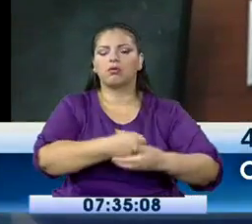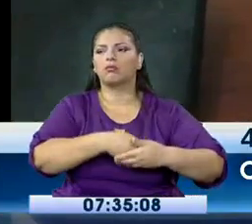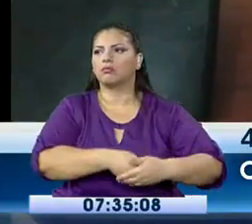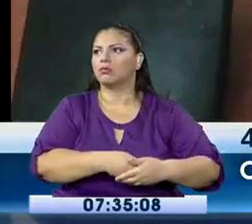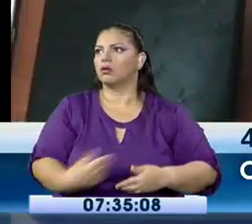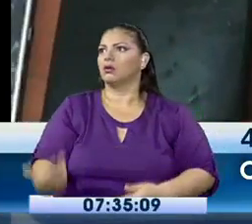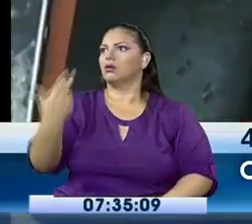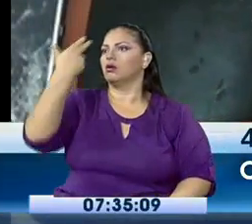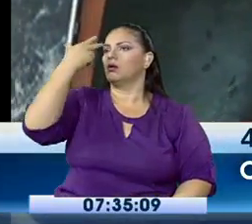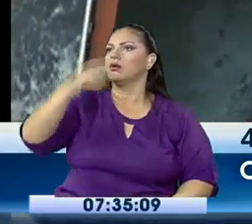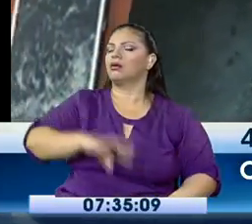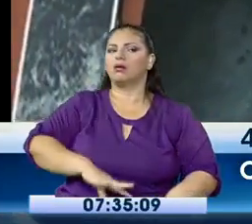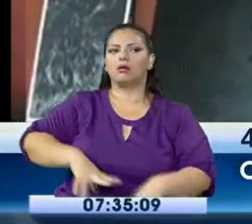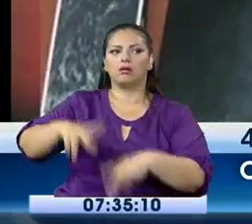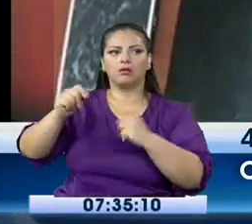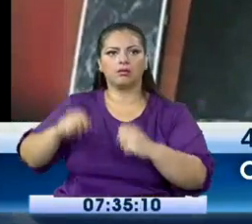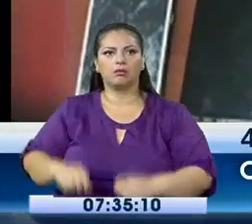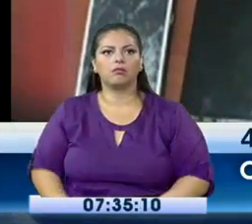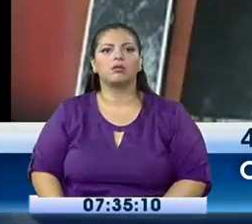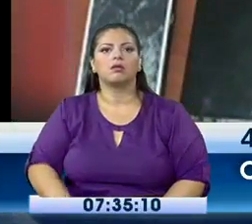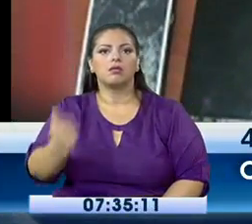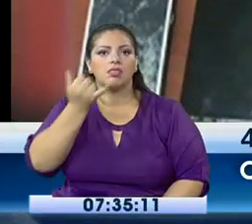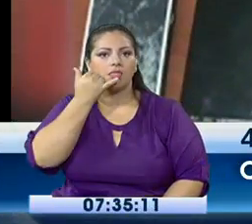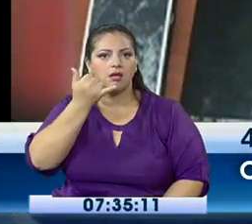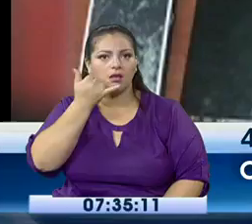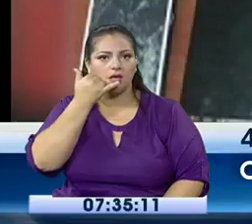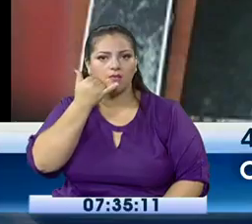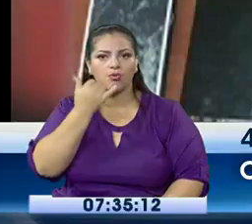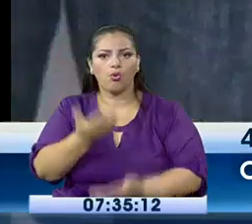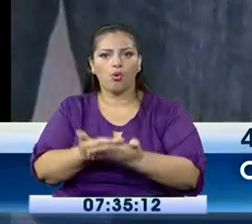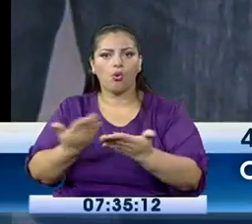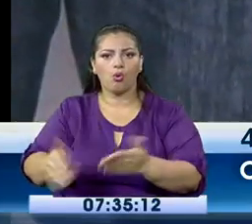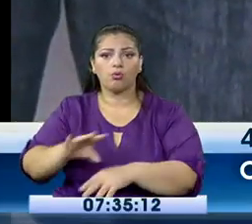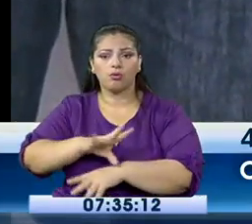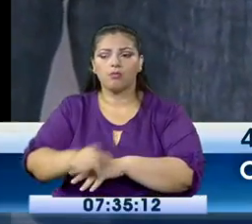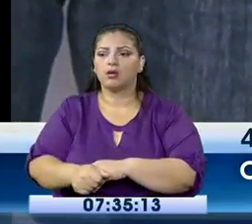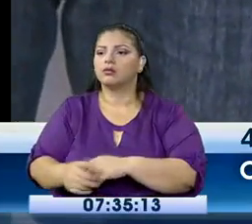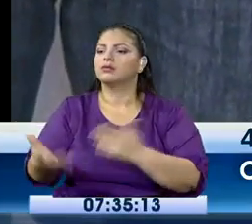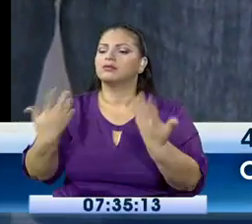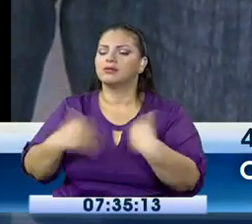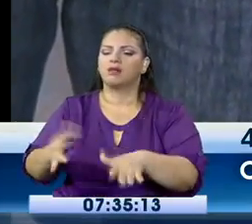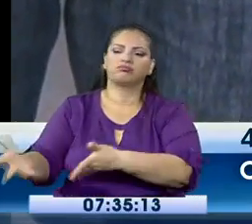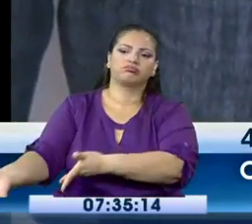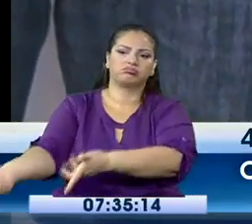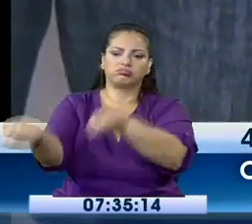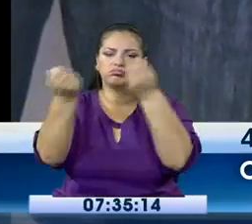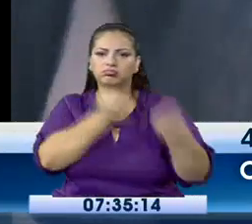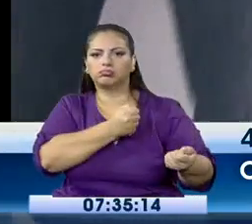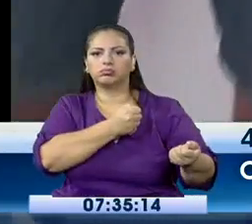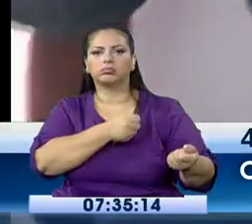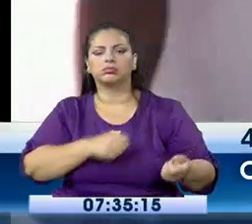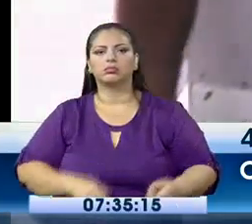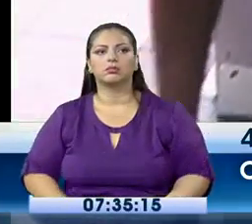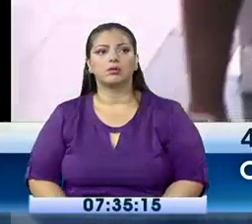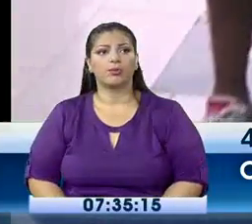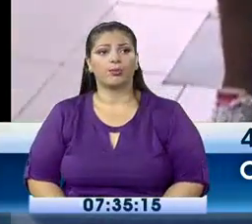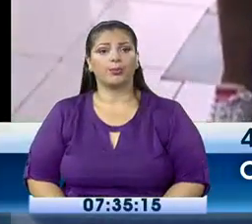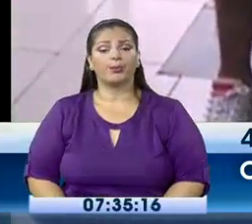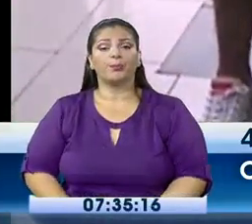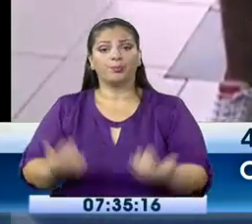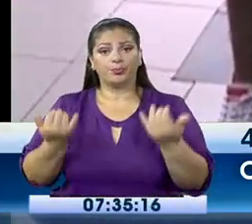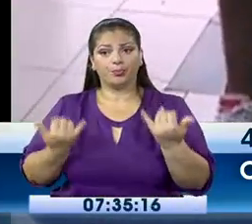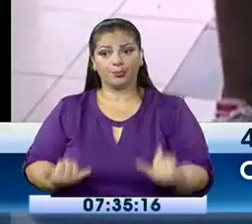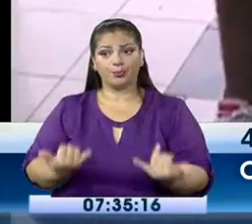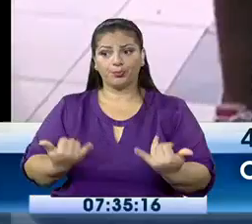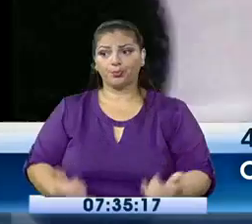y diferentes artículos que son de robo a diferentes personas. Por lo que el día de hoy se procede a la desarticulación de esta organización delictiva conformada por